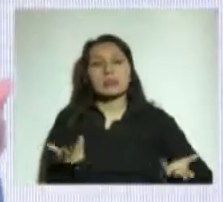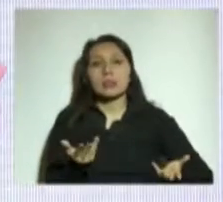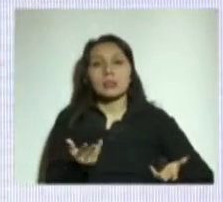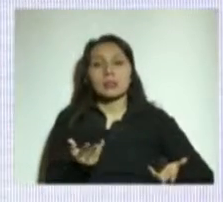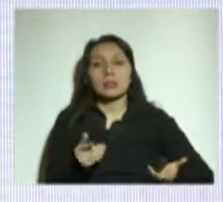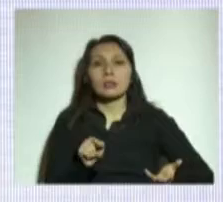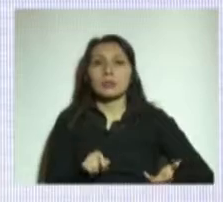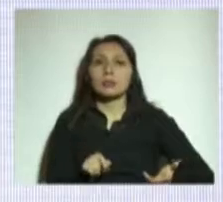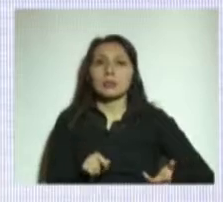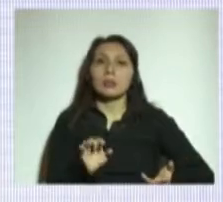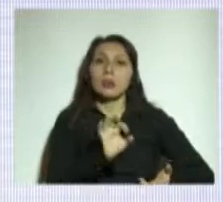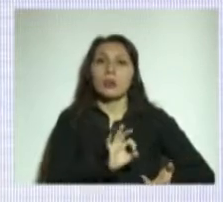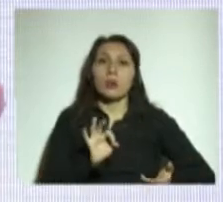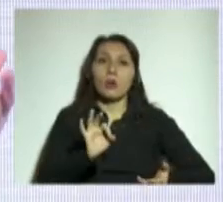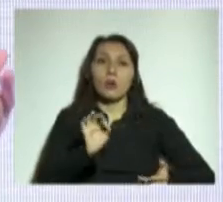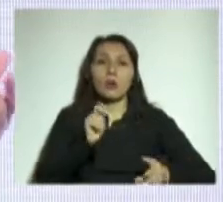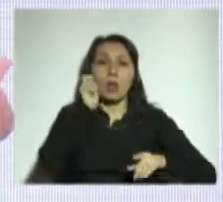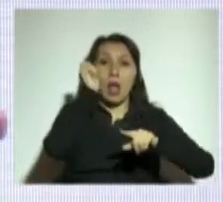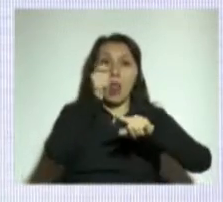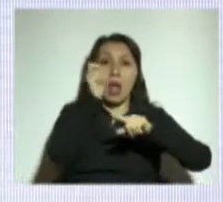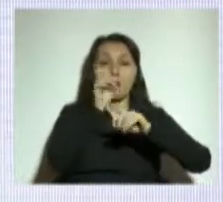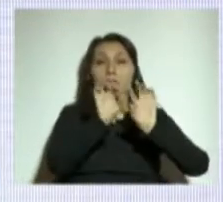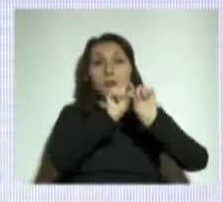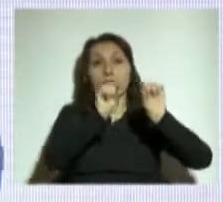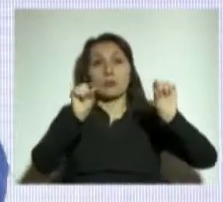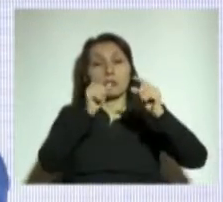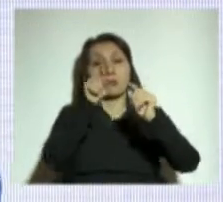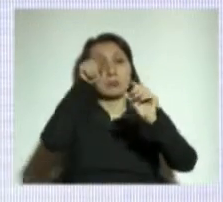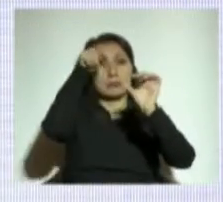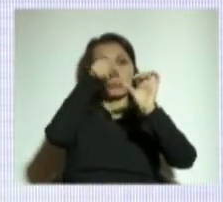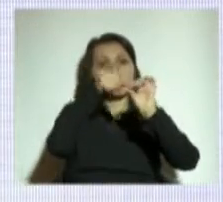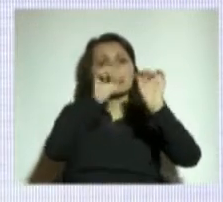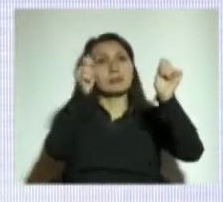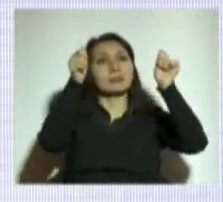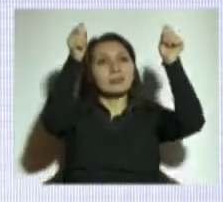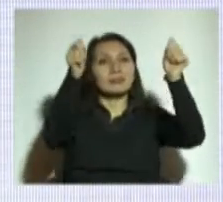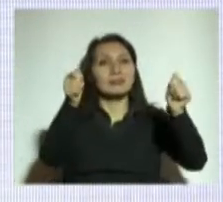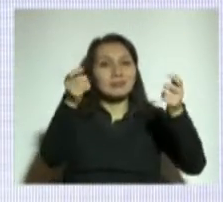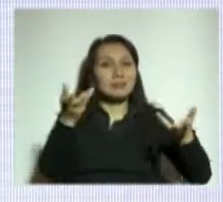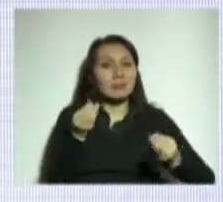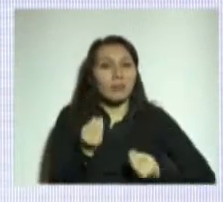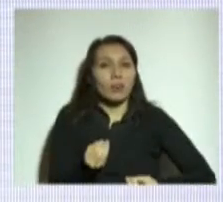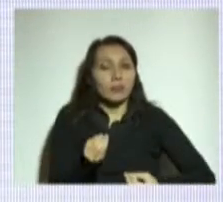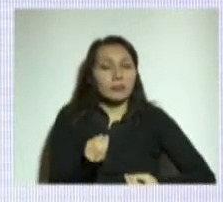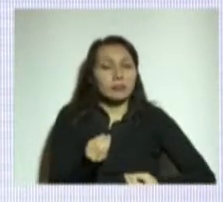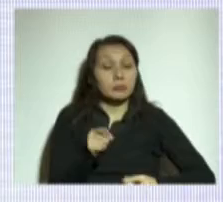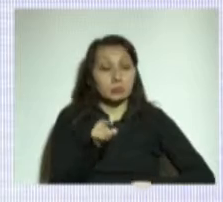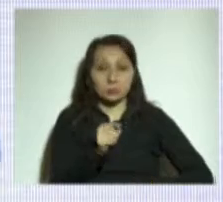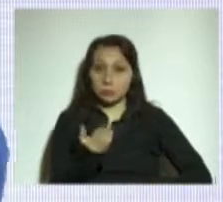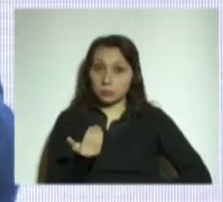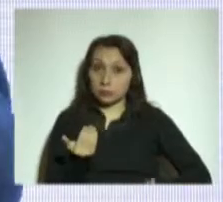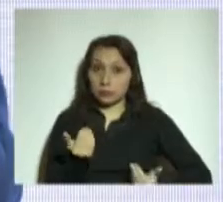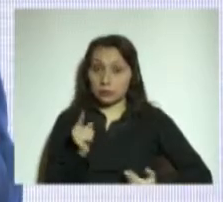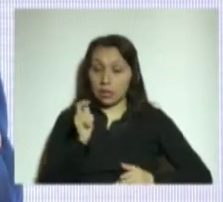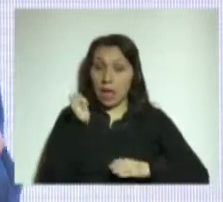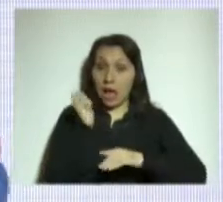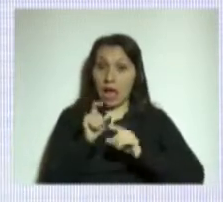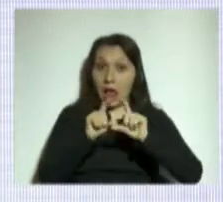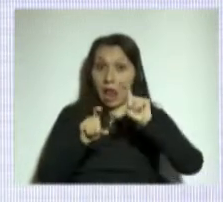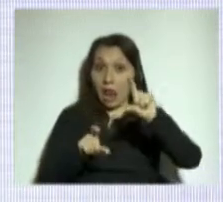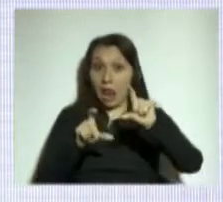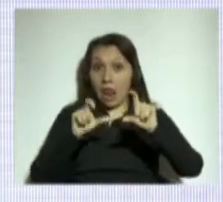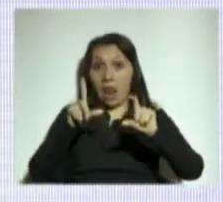o un clavo o un martillo. Y entonces, bueno, si necesitas un clavo es el